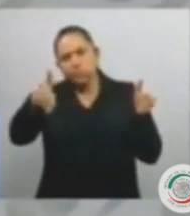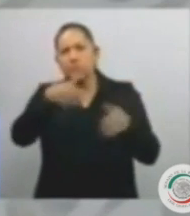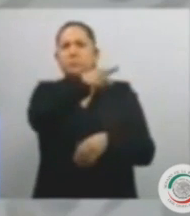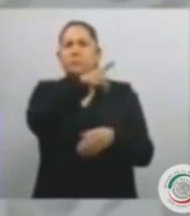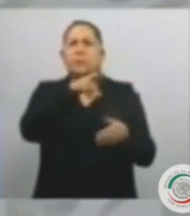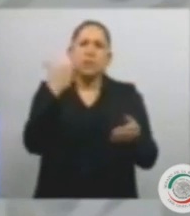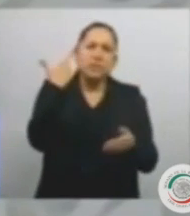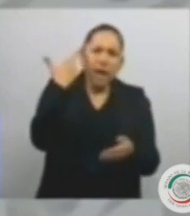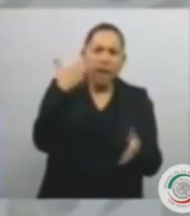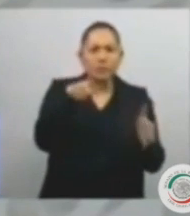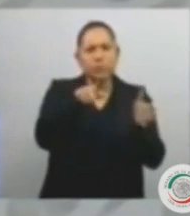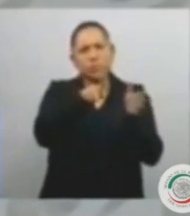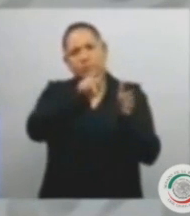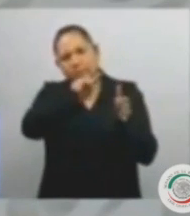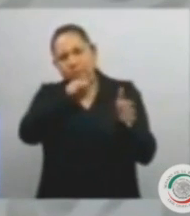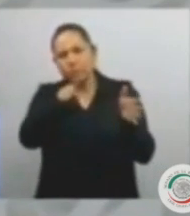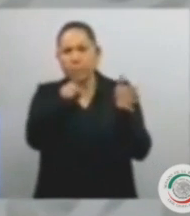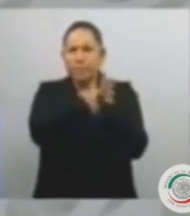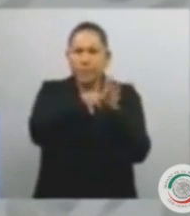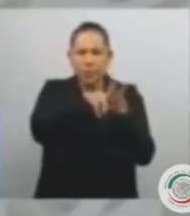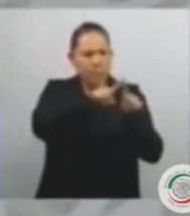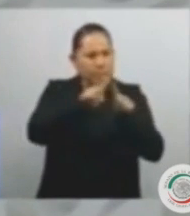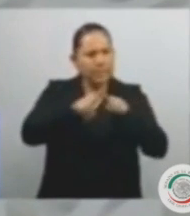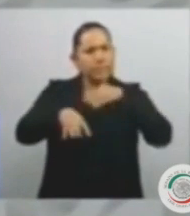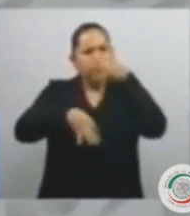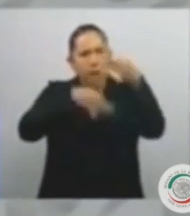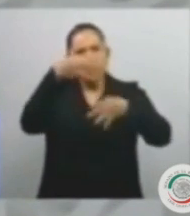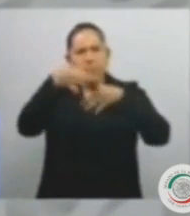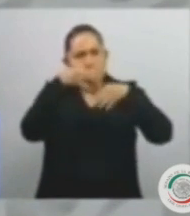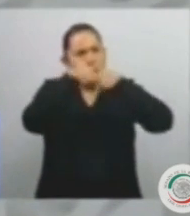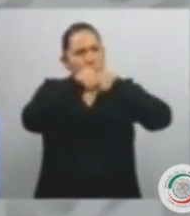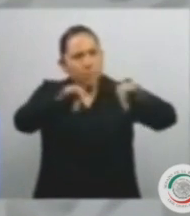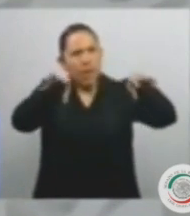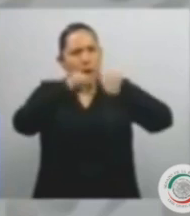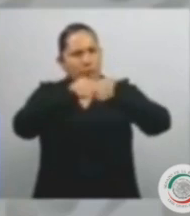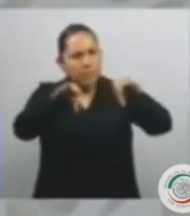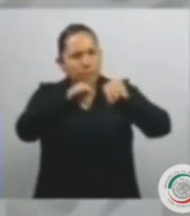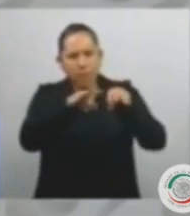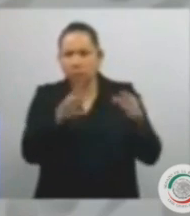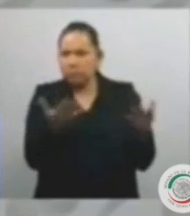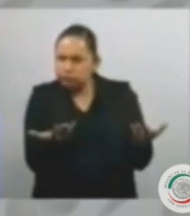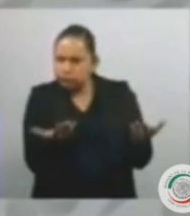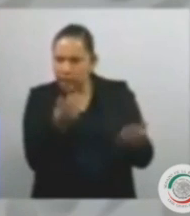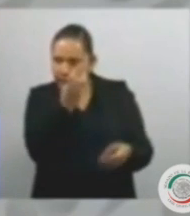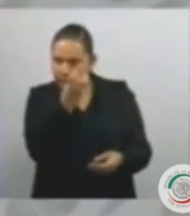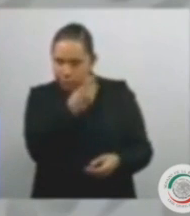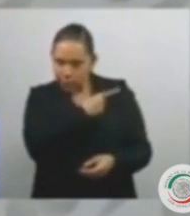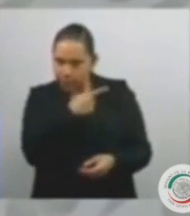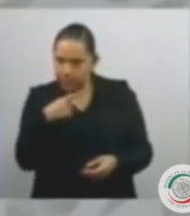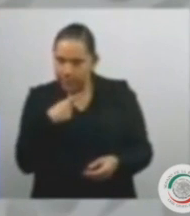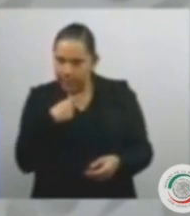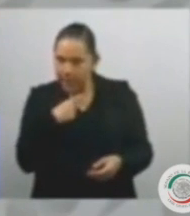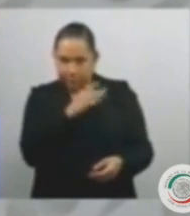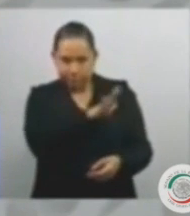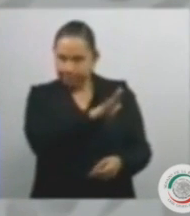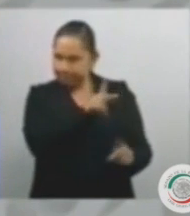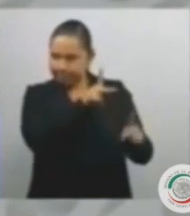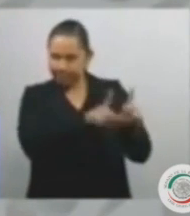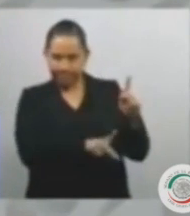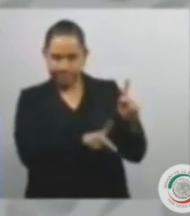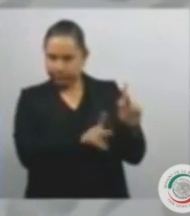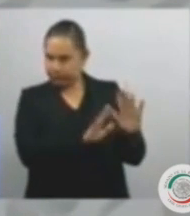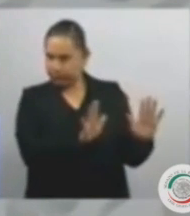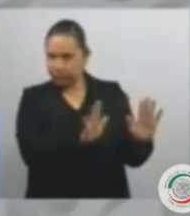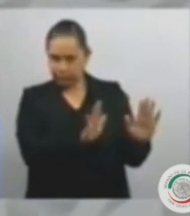esto no significa, como lo ha precisado el propio consejero presidente, que deba suspenderse su celebración, y